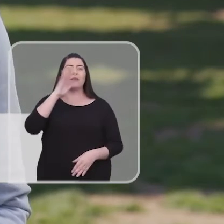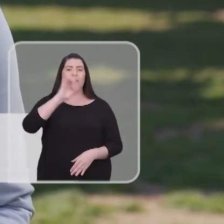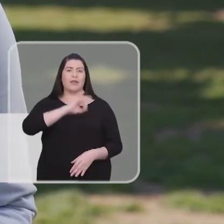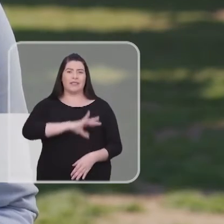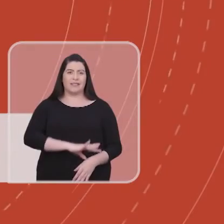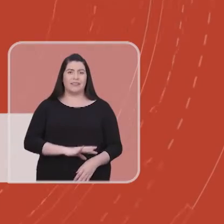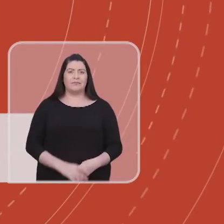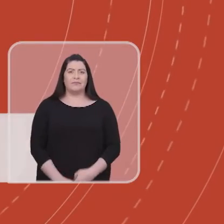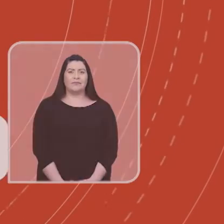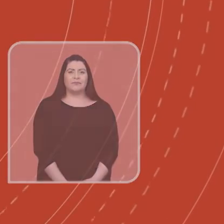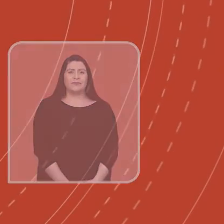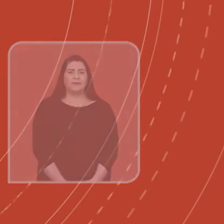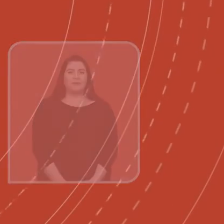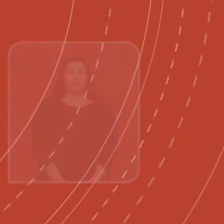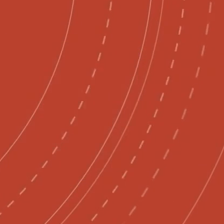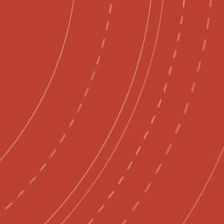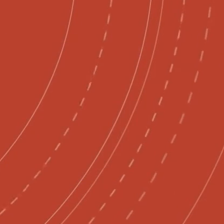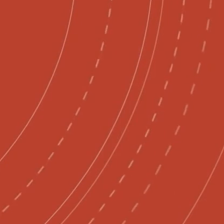para Chile.